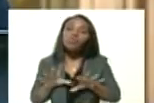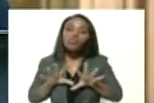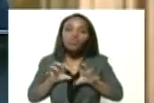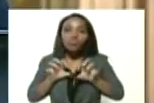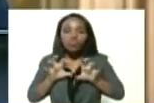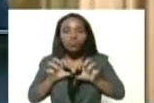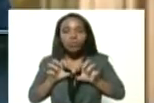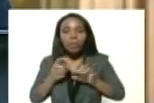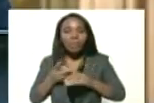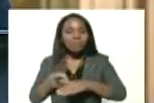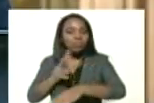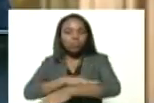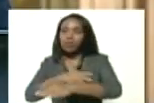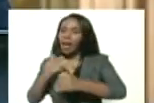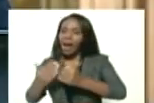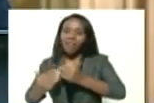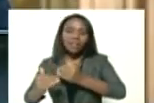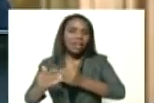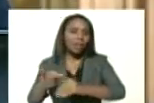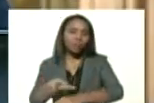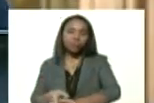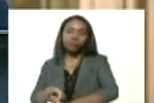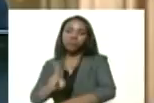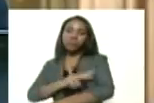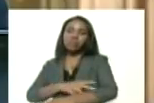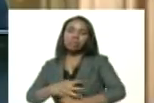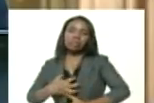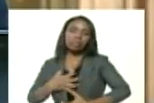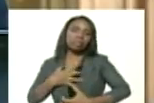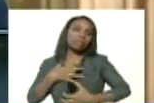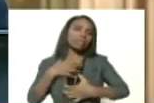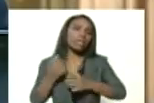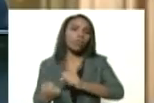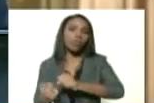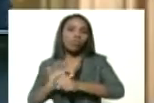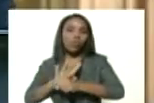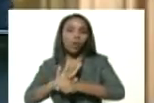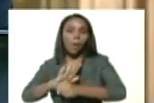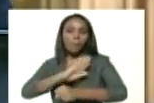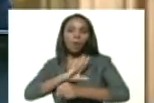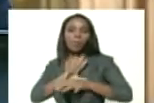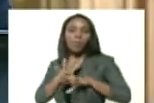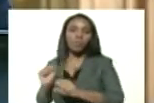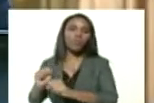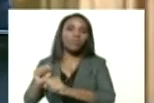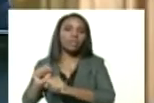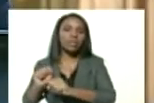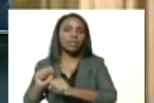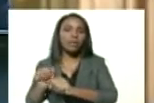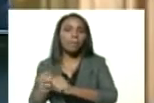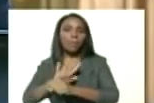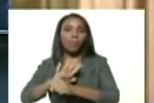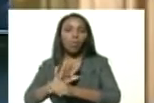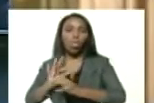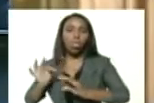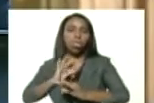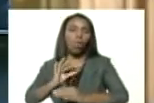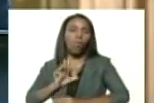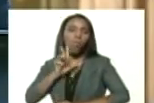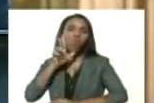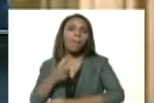estaba muy avanzada y el coronavirus había tomado sus pulmones y hoy